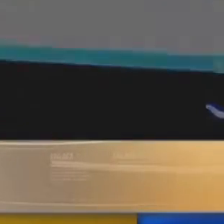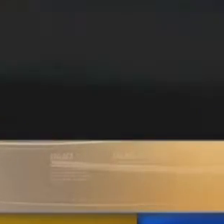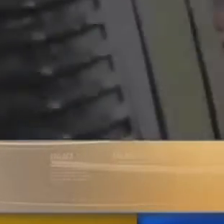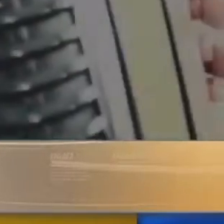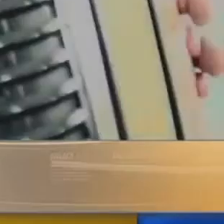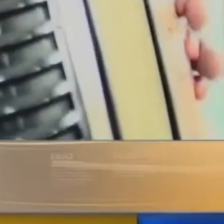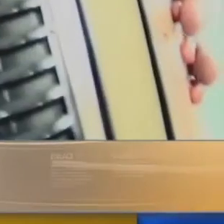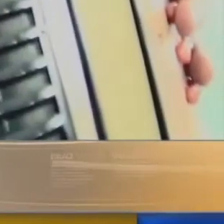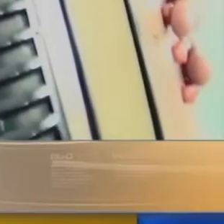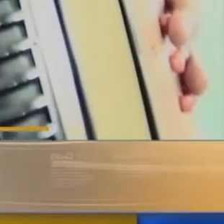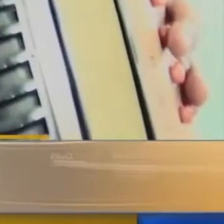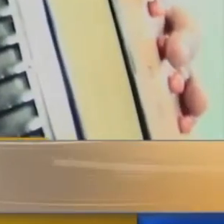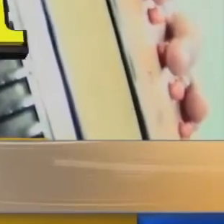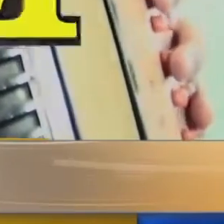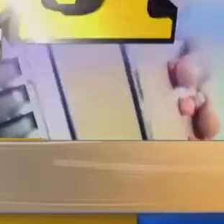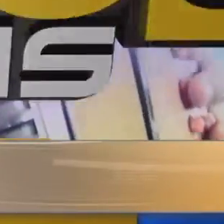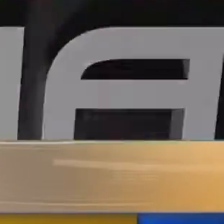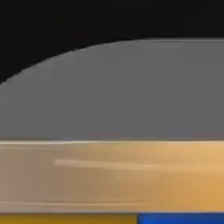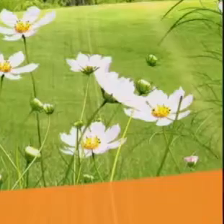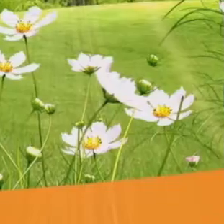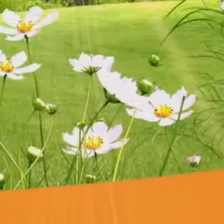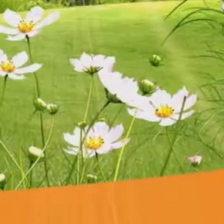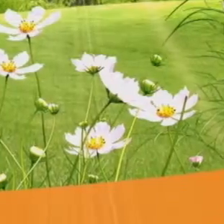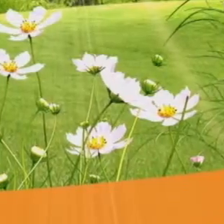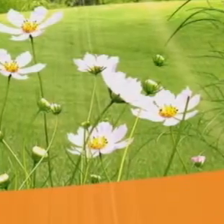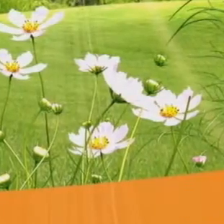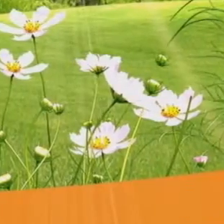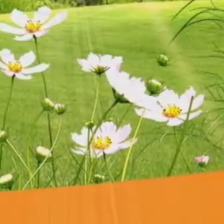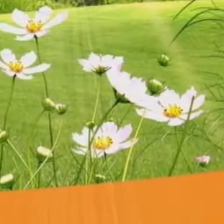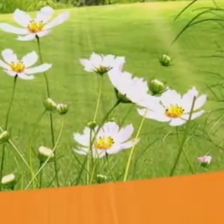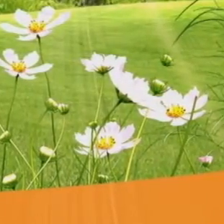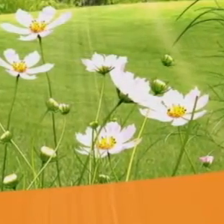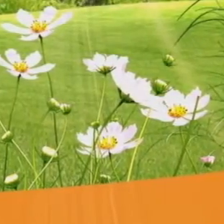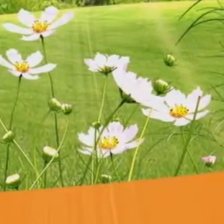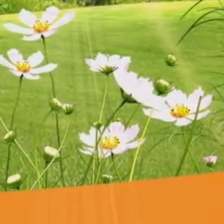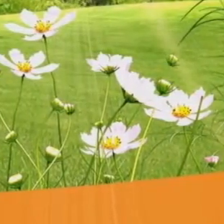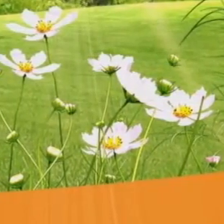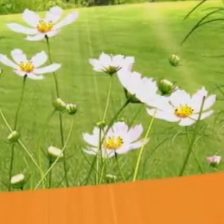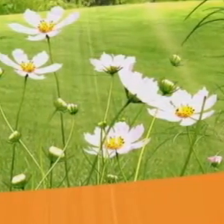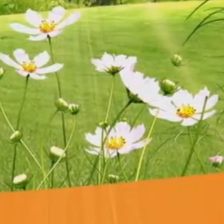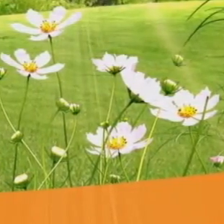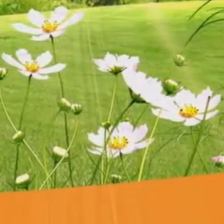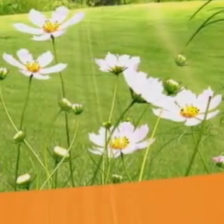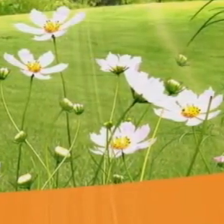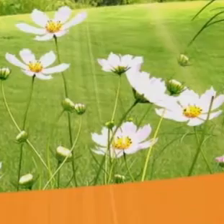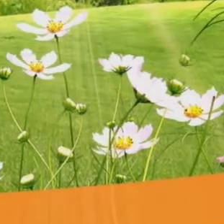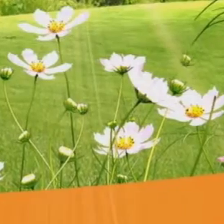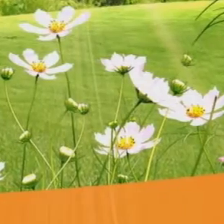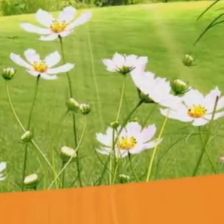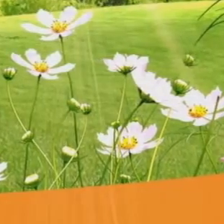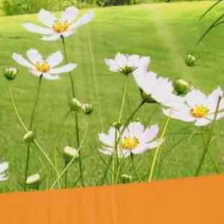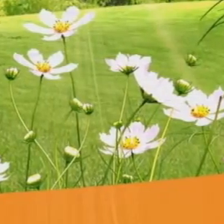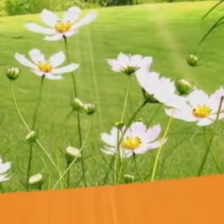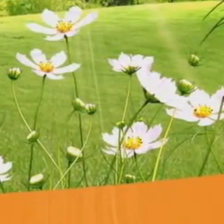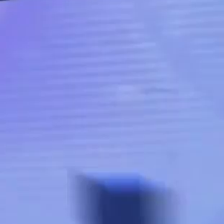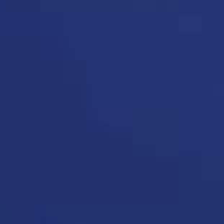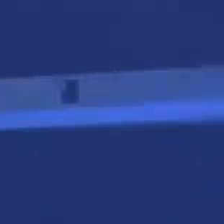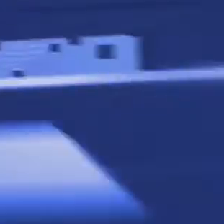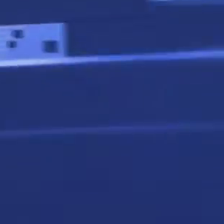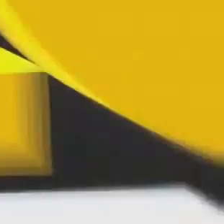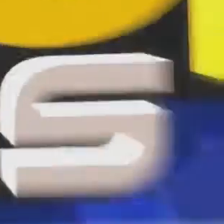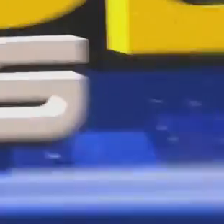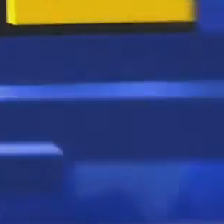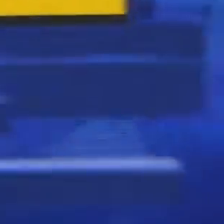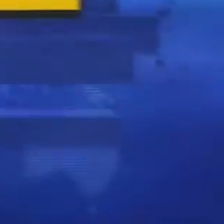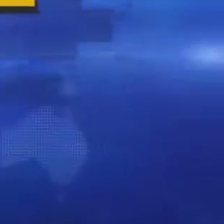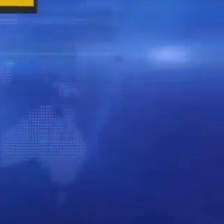producción titulada La Mejor de Todas, con el patrocinio de Barsol Ecológico, Barsol Aroma, Delicias, líder en limpieza.